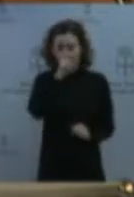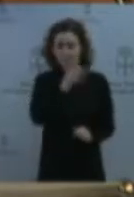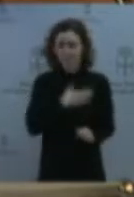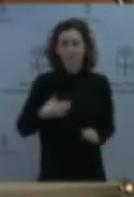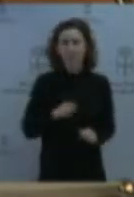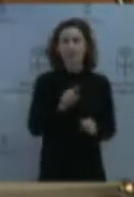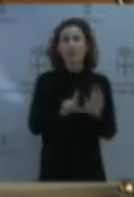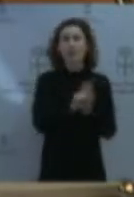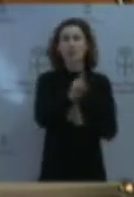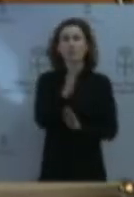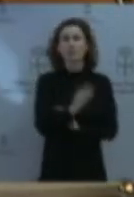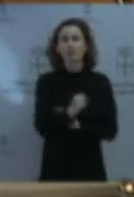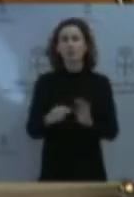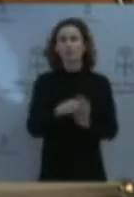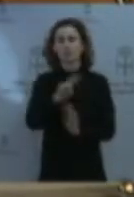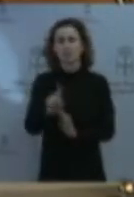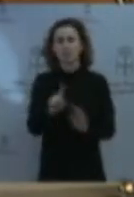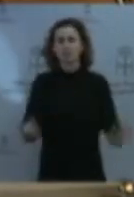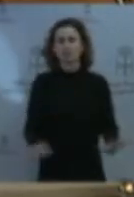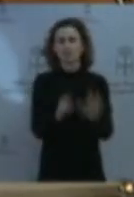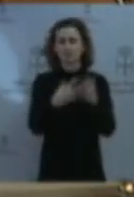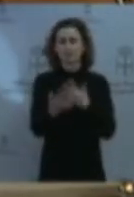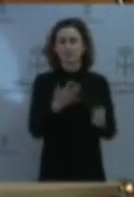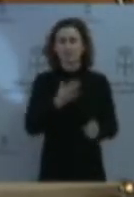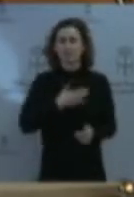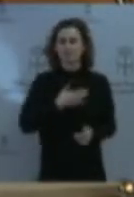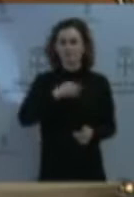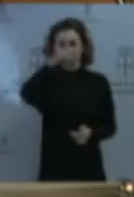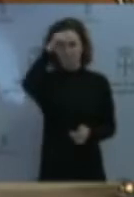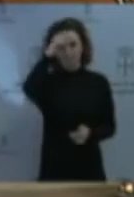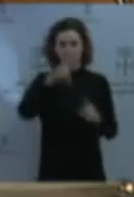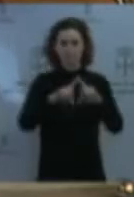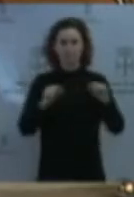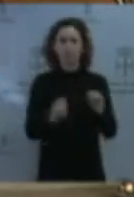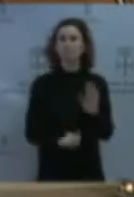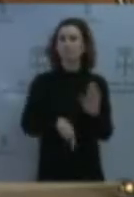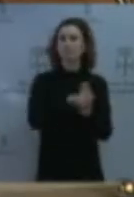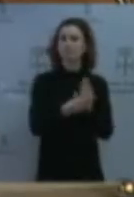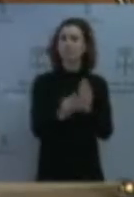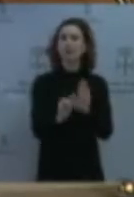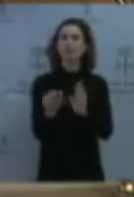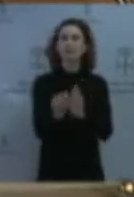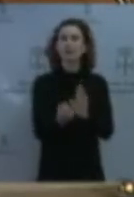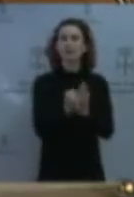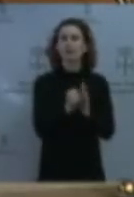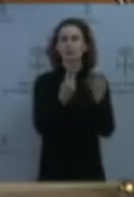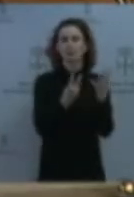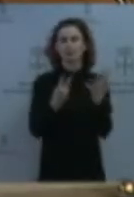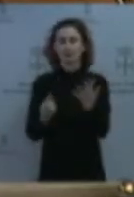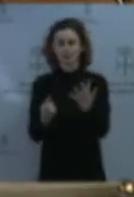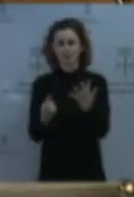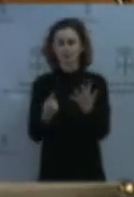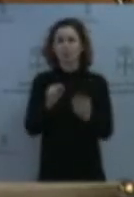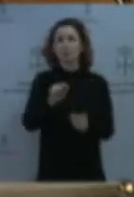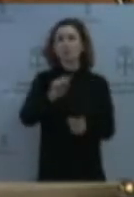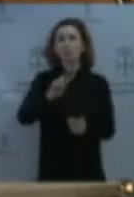Patrimonio Cultural de Asturias, recoge explícitamente en el artículo 76, 2b, el interés de